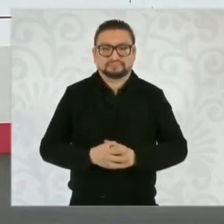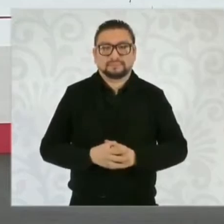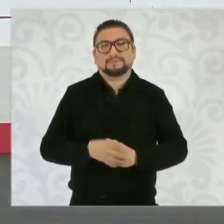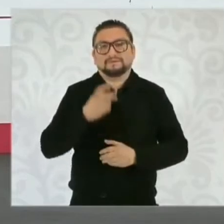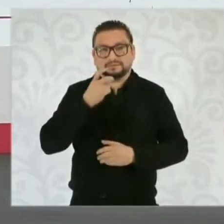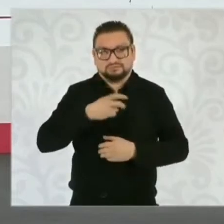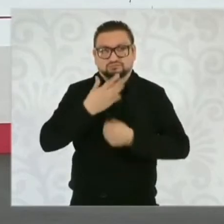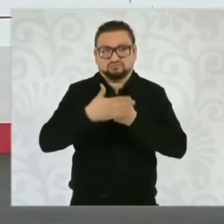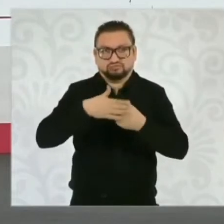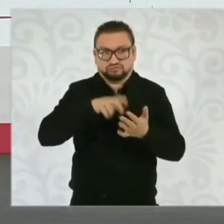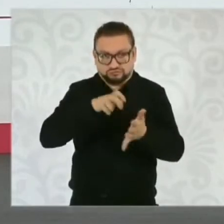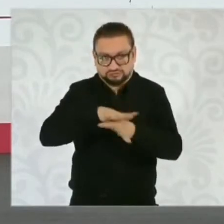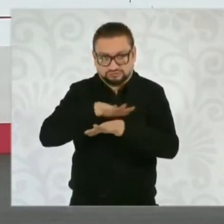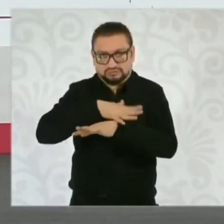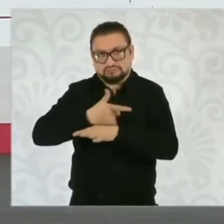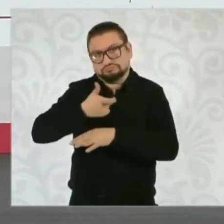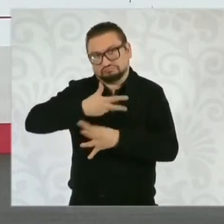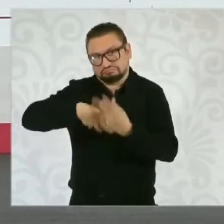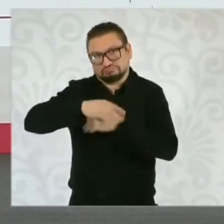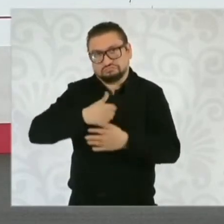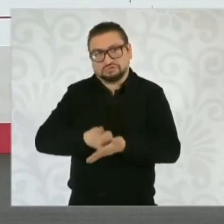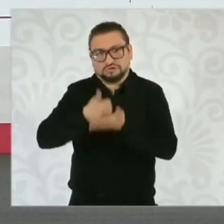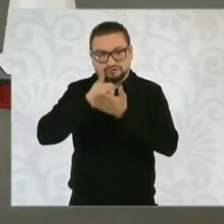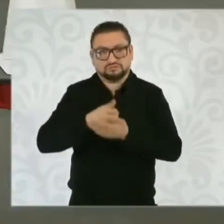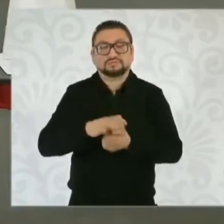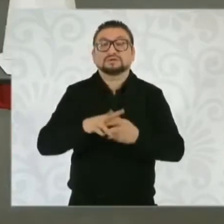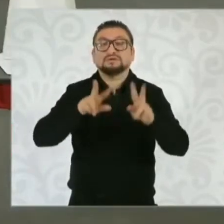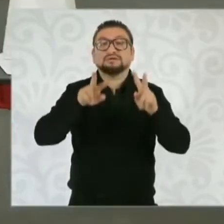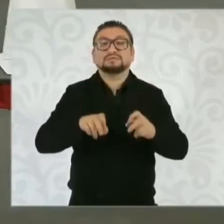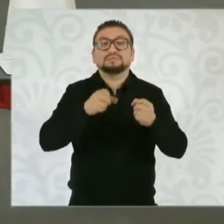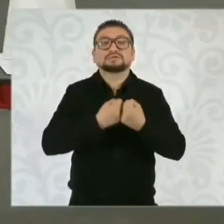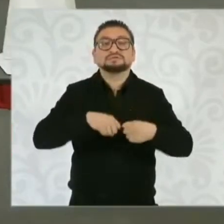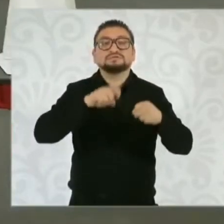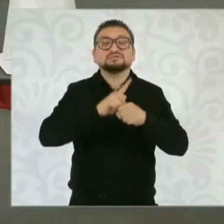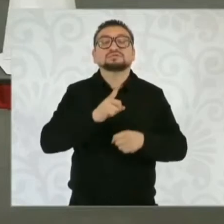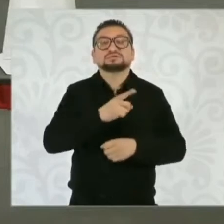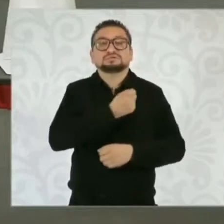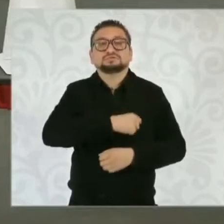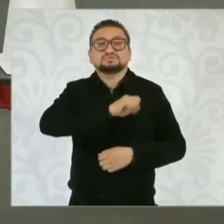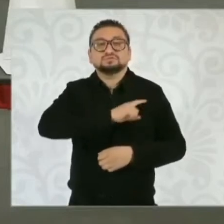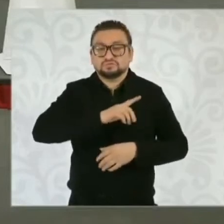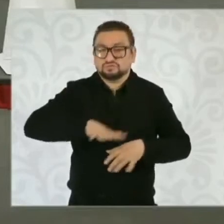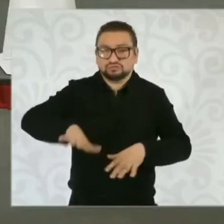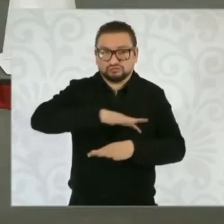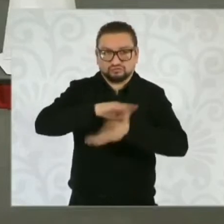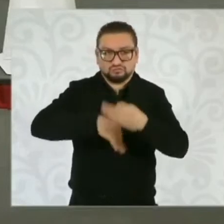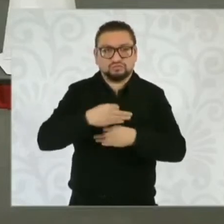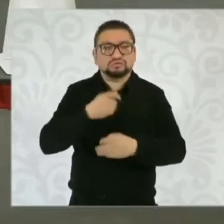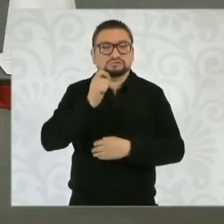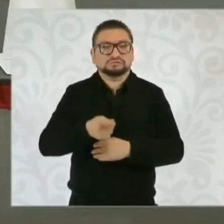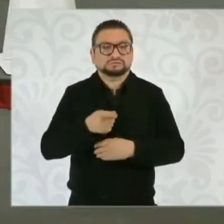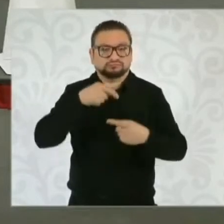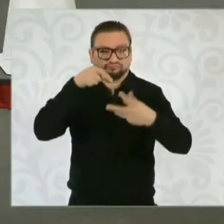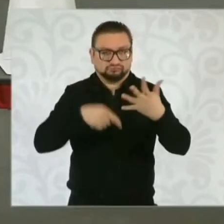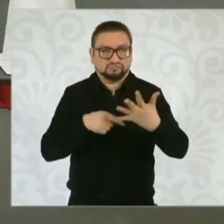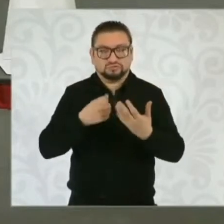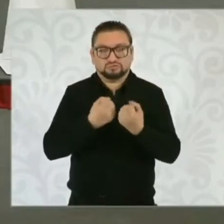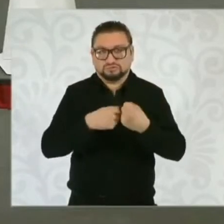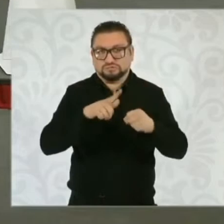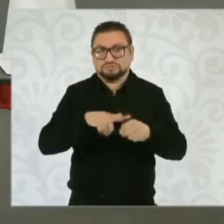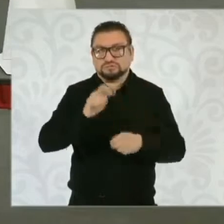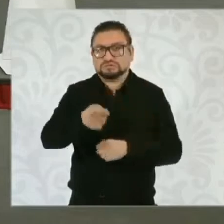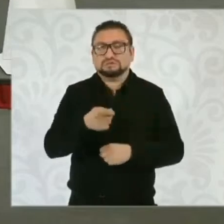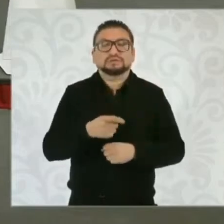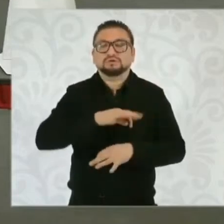Y esto va a ayudar también a la economía. En materia de seguridad social integral hay varios puntos. Uno de ellos es garantizar